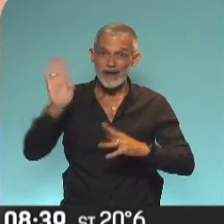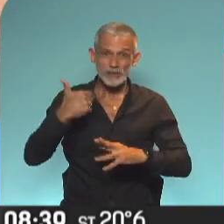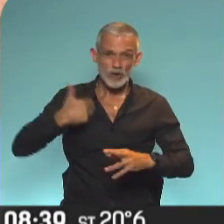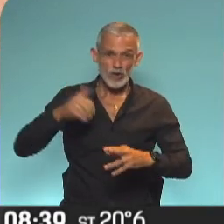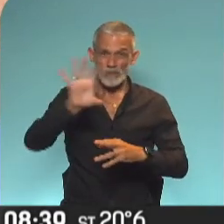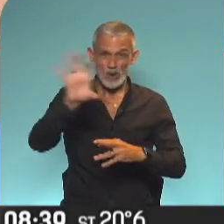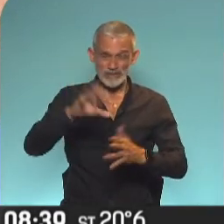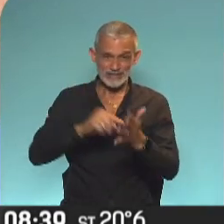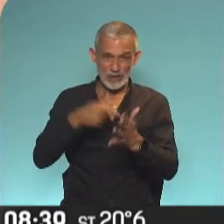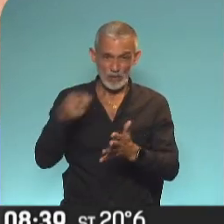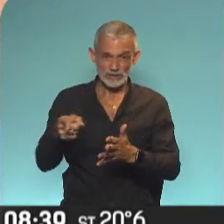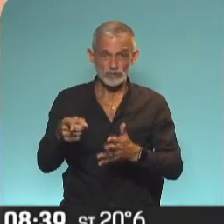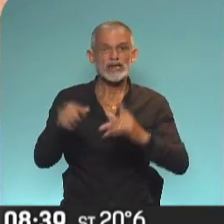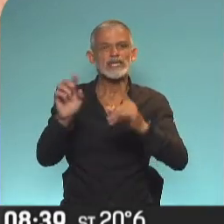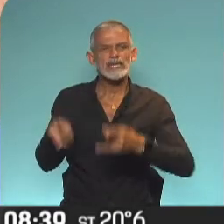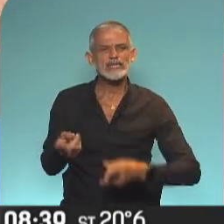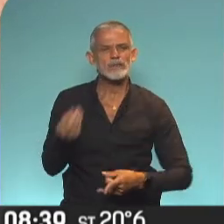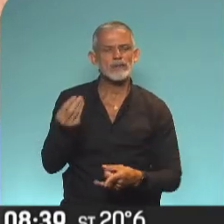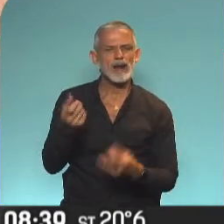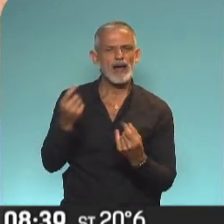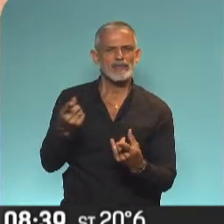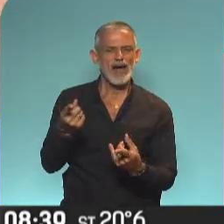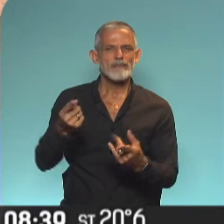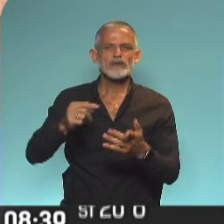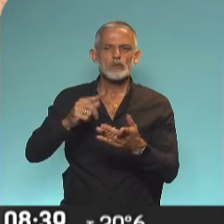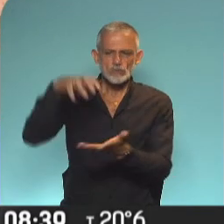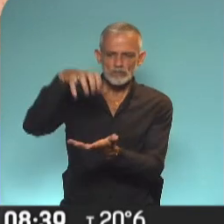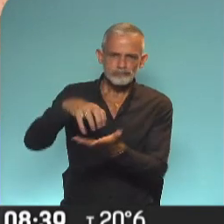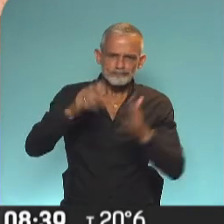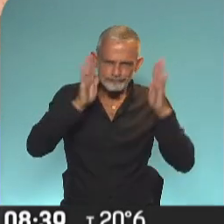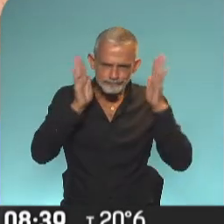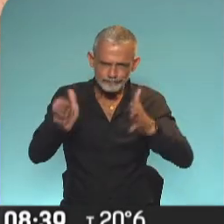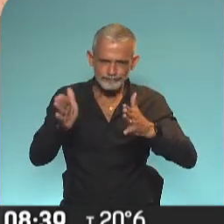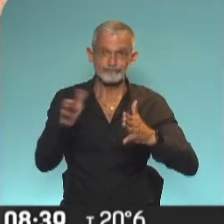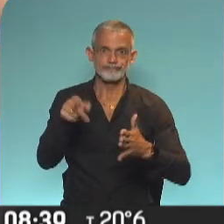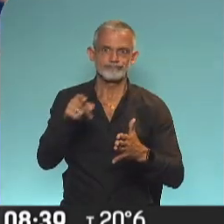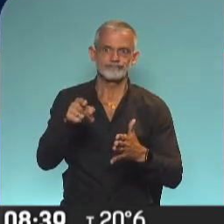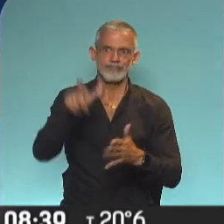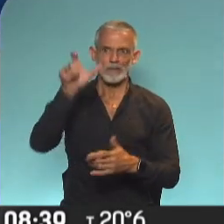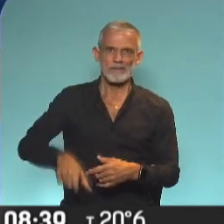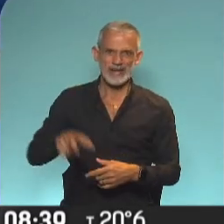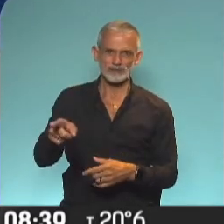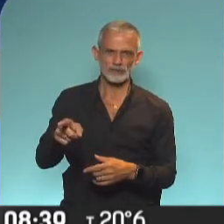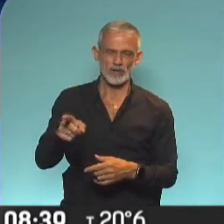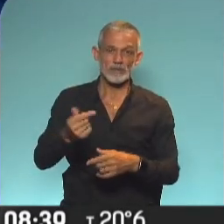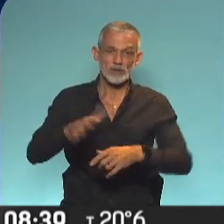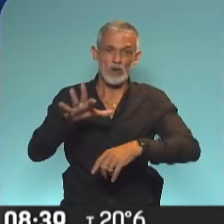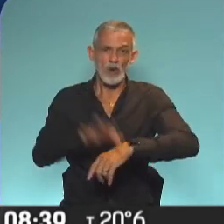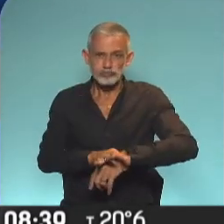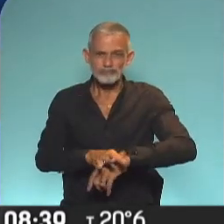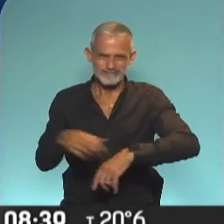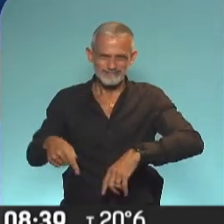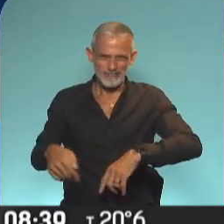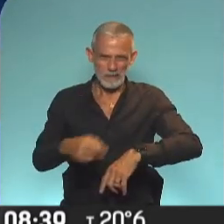la provincia y para que haya además el centro puesto a quien se saca es al agresor. Por eso las tobilleras, que es